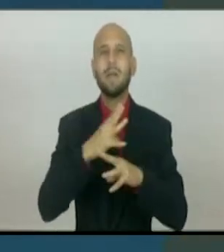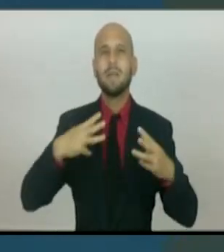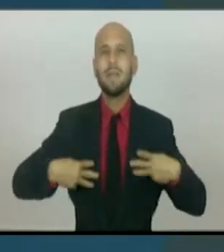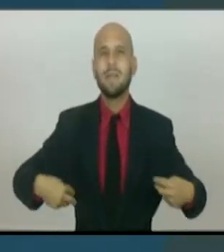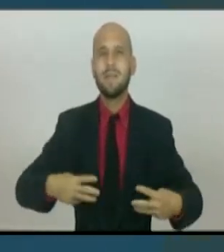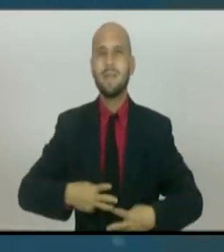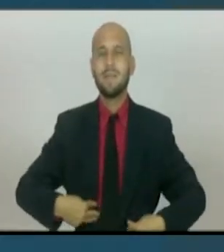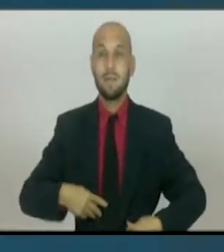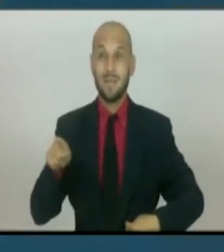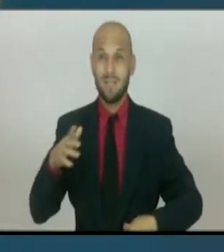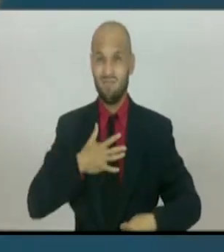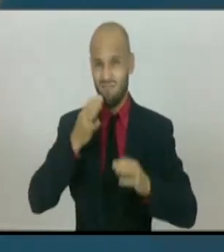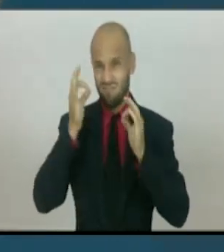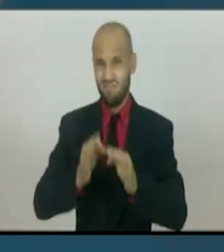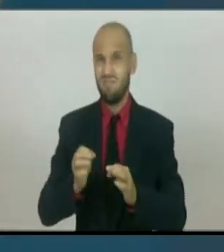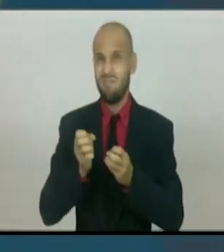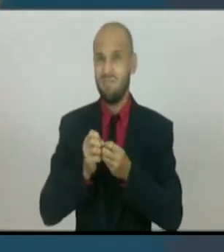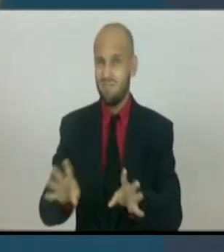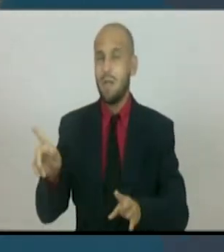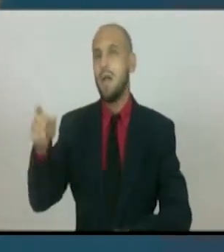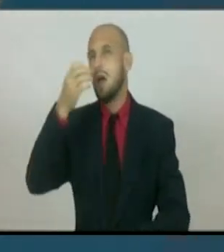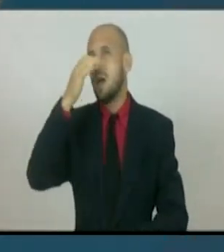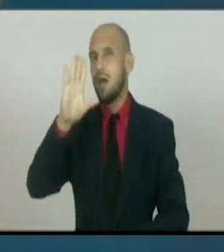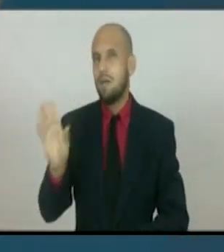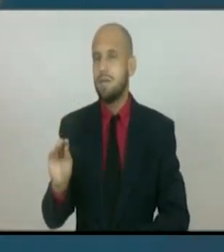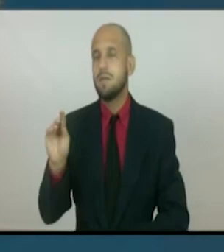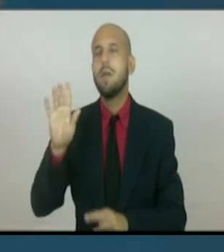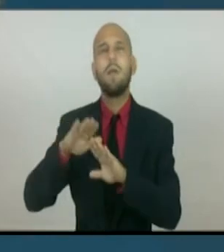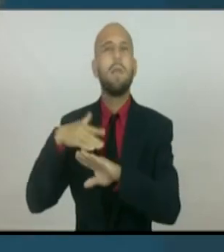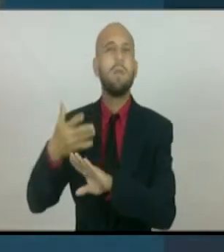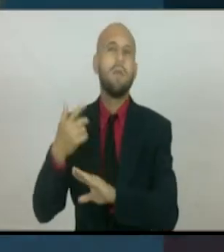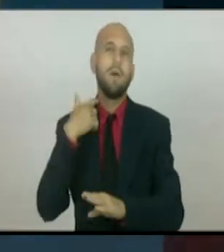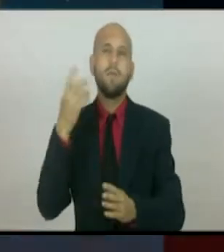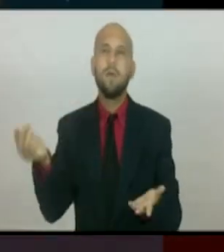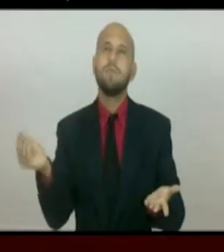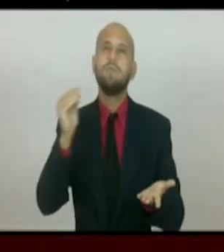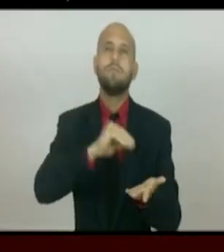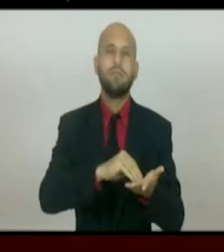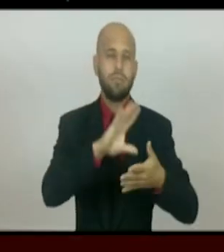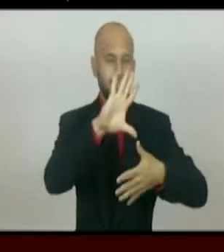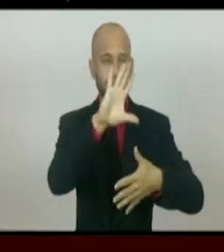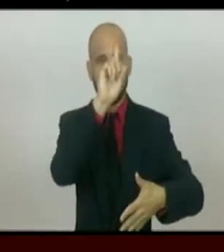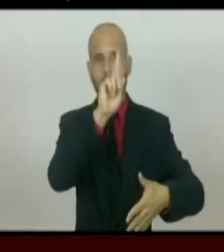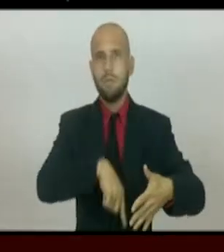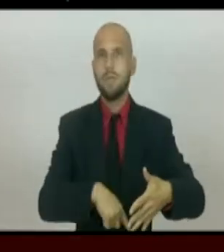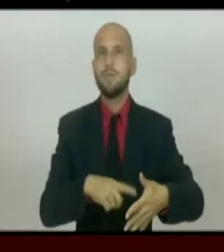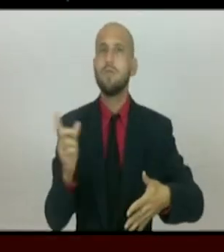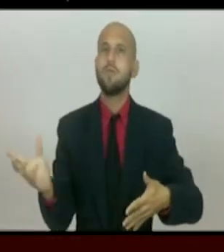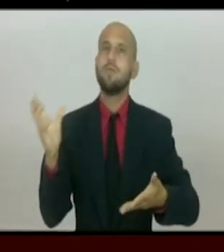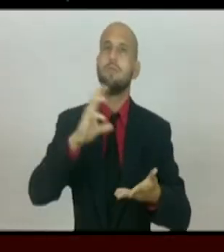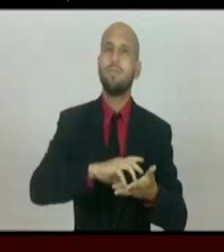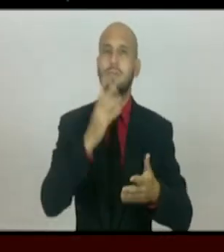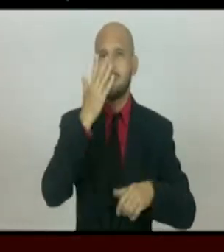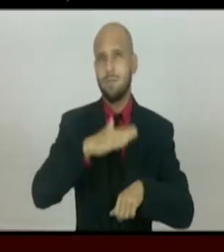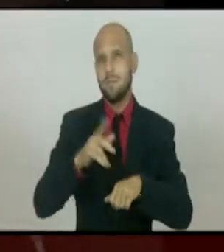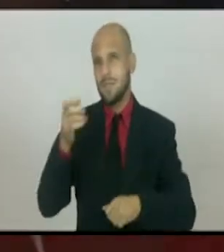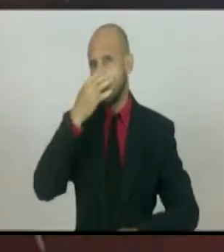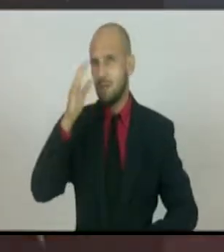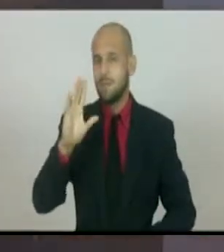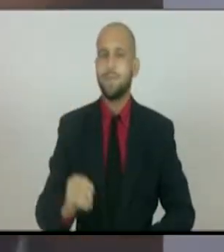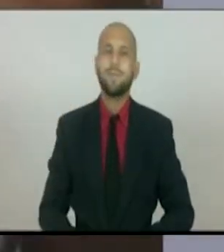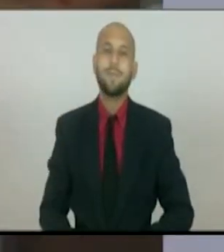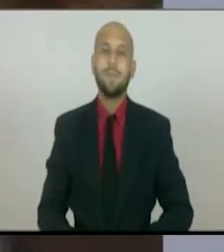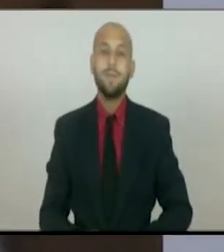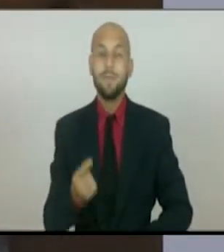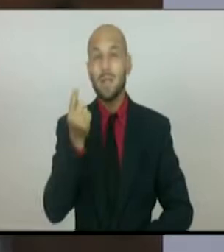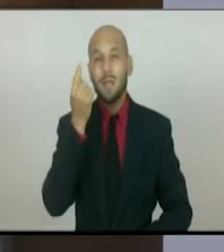de África a América con la llegada de los primeros europeos al continente americano. Los primeros brotes de la enfermedad por dengue en la